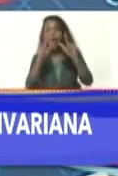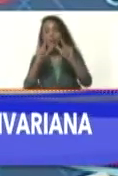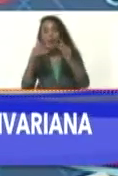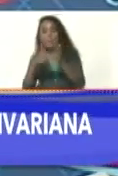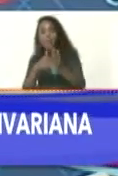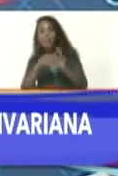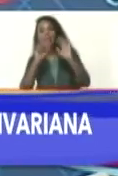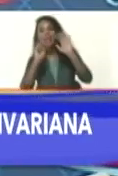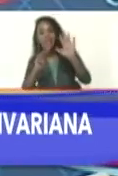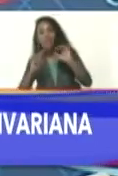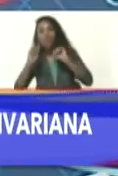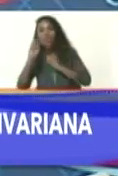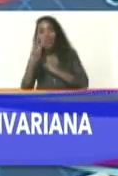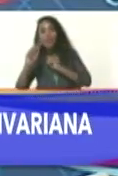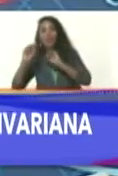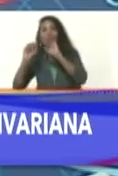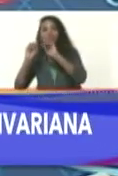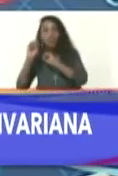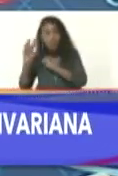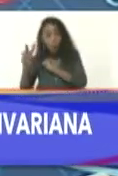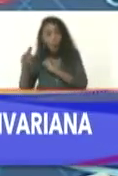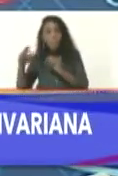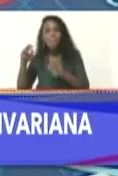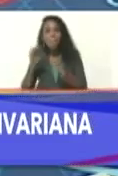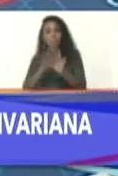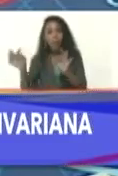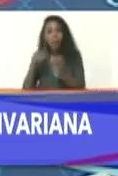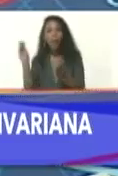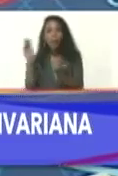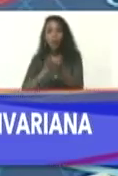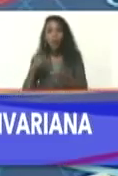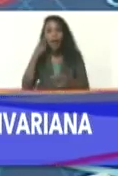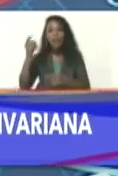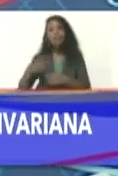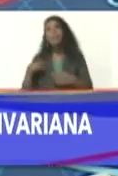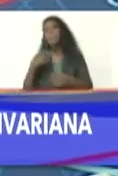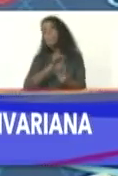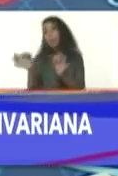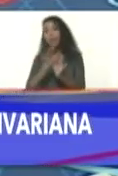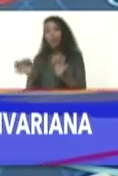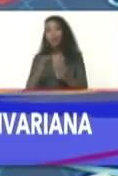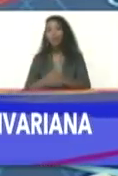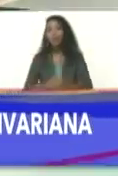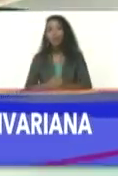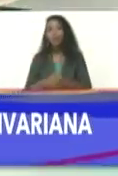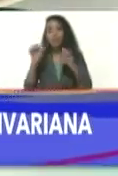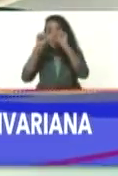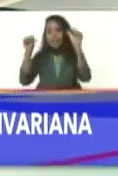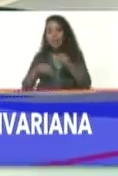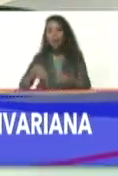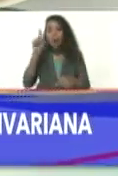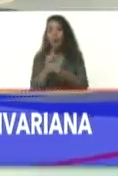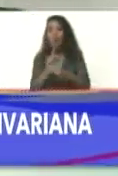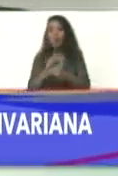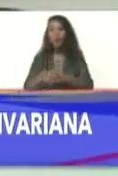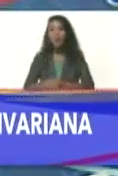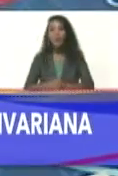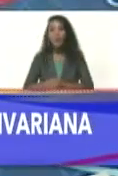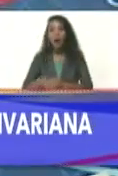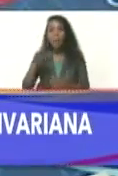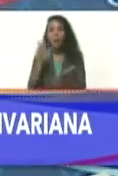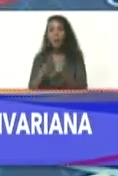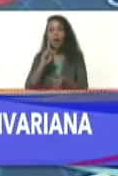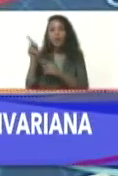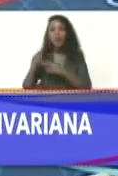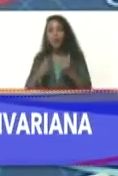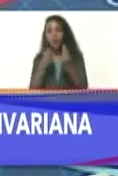111.732 petros para la ejecución de este proyecto especial, fortalecimiento y expansión del sistema único, ha aprobado estos recursos